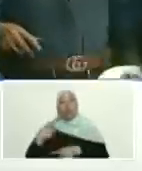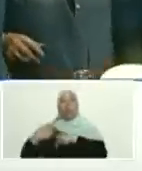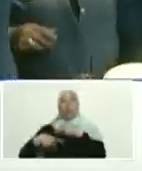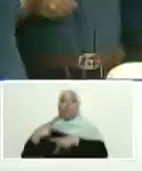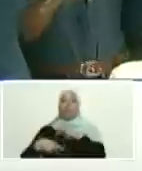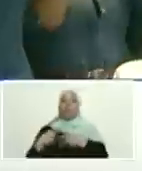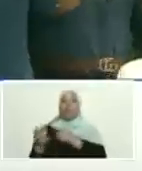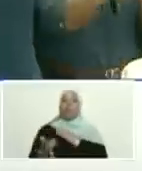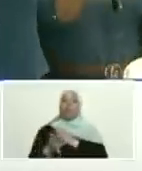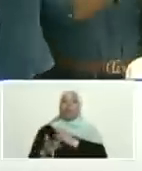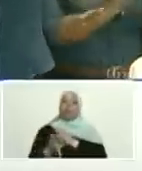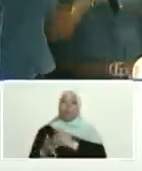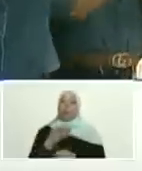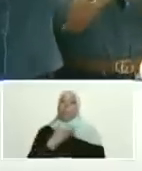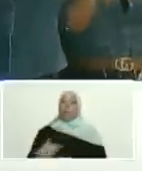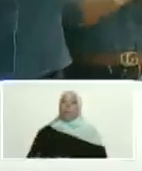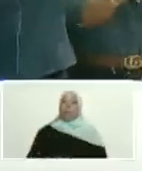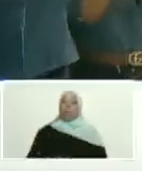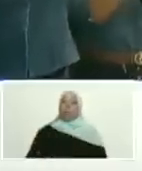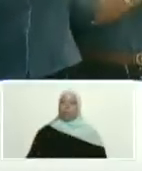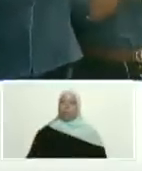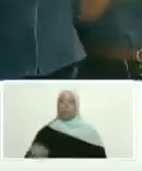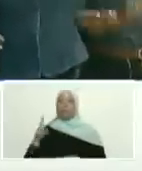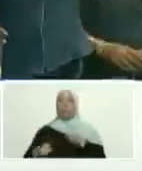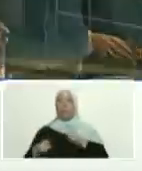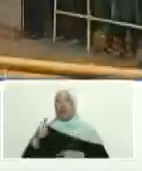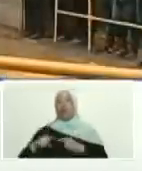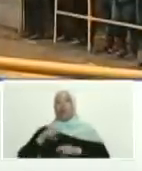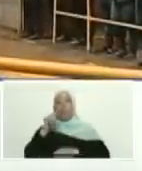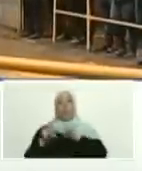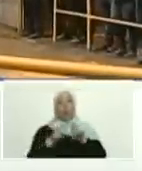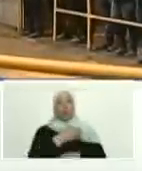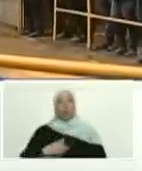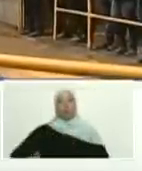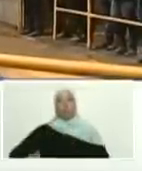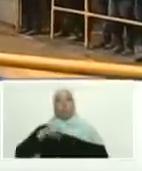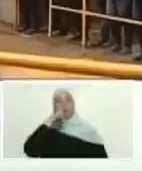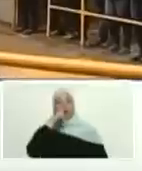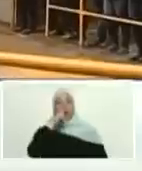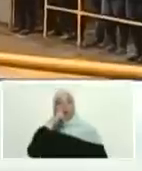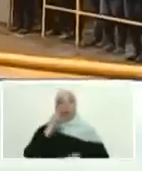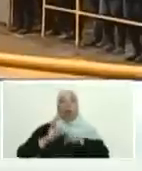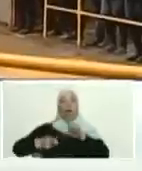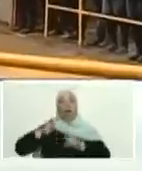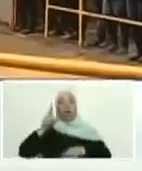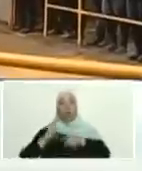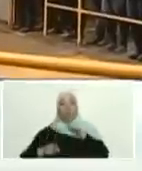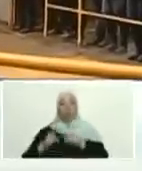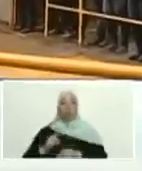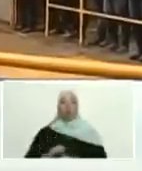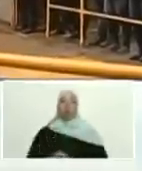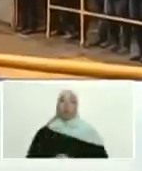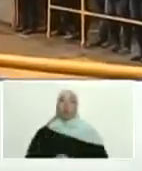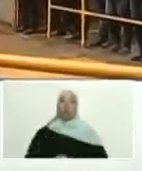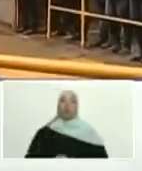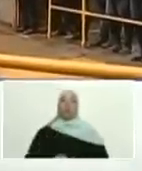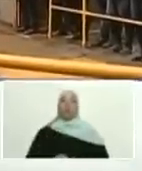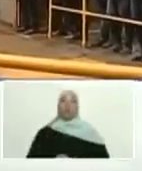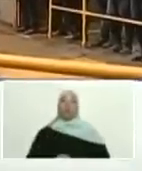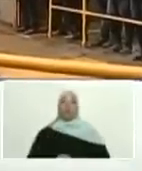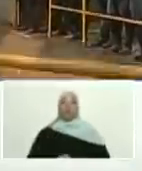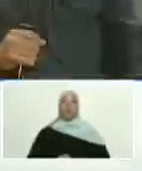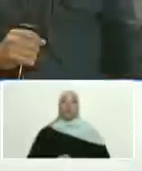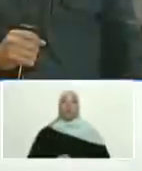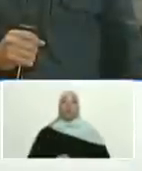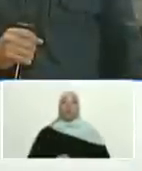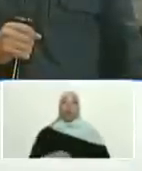productiva y tecnológica, presidente. ¿Alguna pregunta, presidente? ¿Alguna pregunta, presidente? Mira, vamos a darle